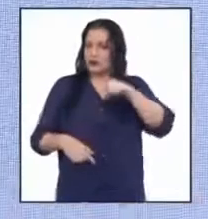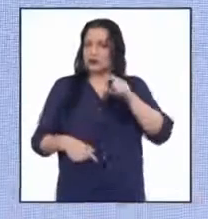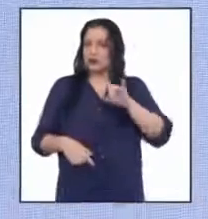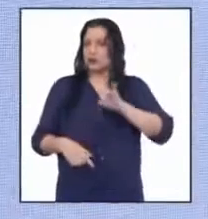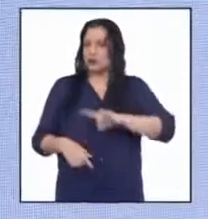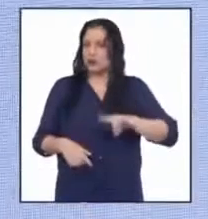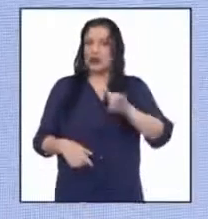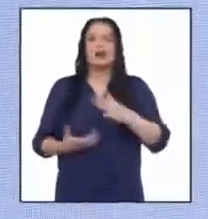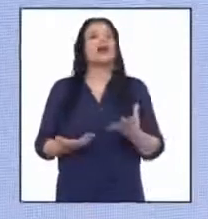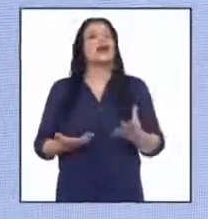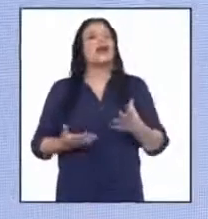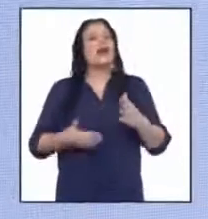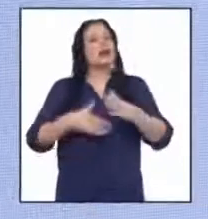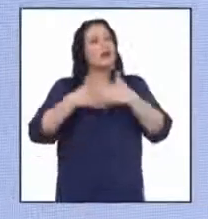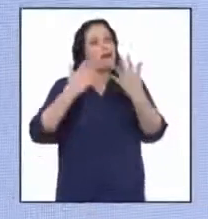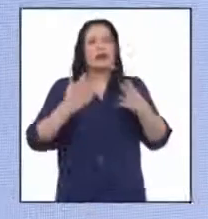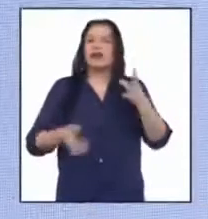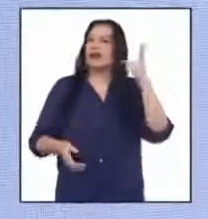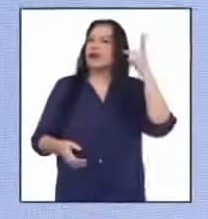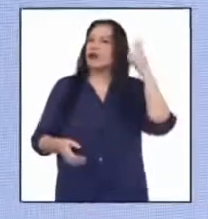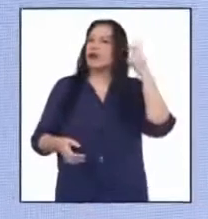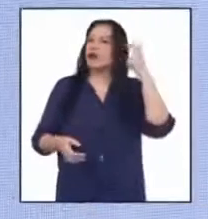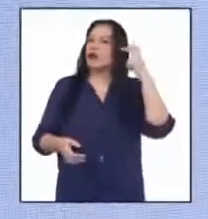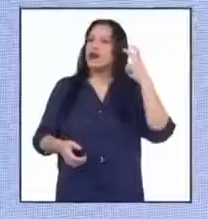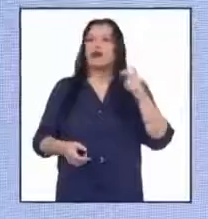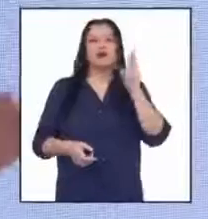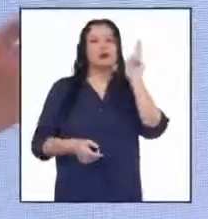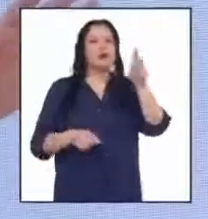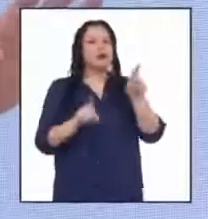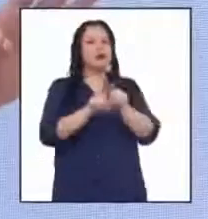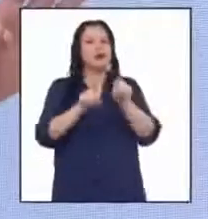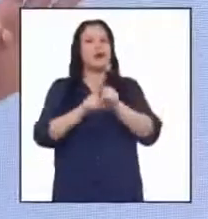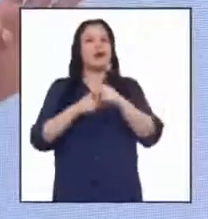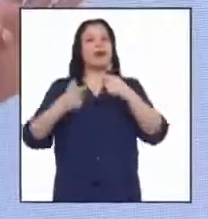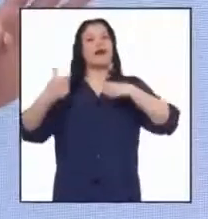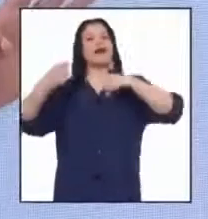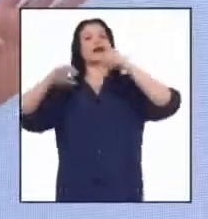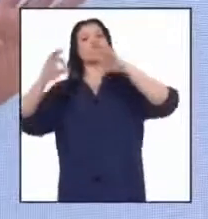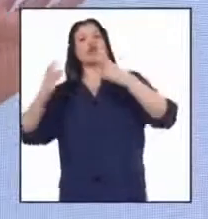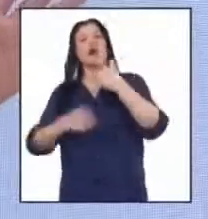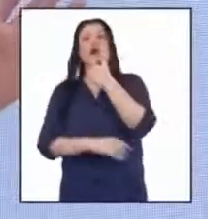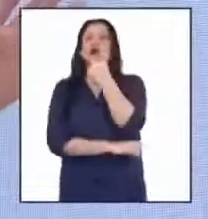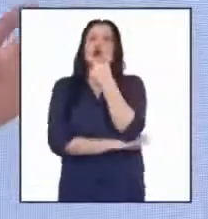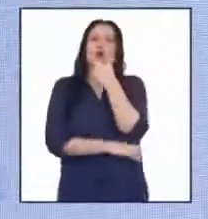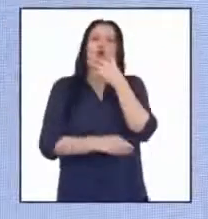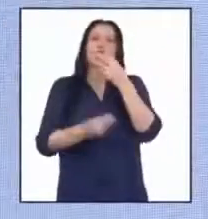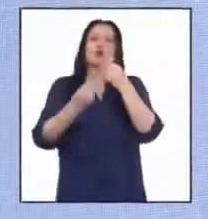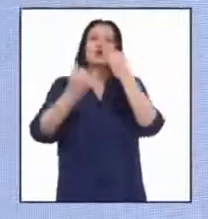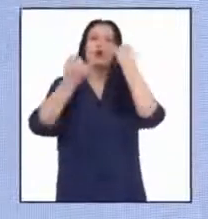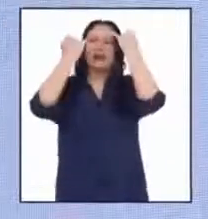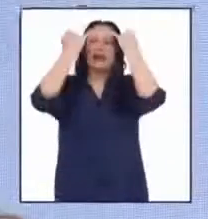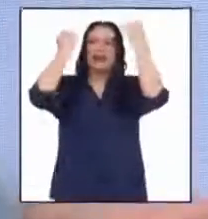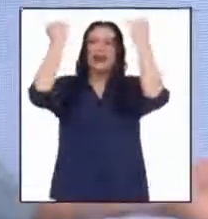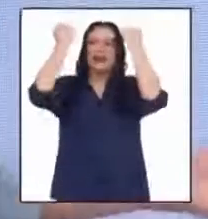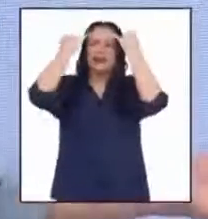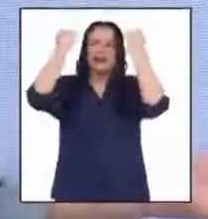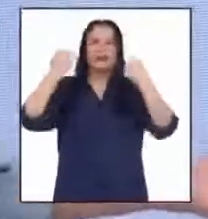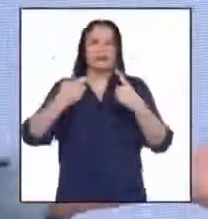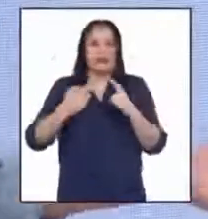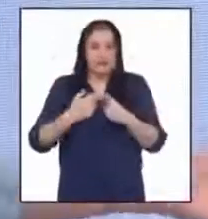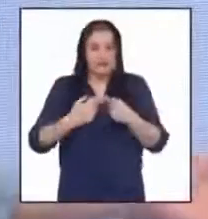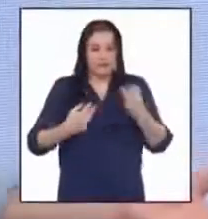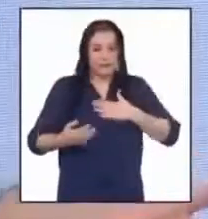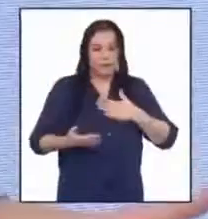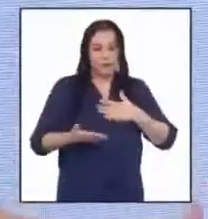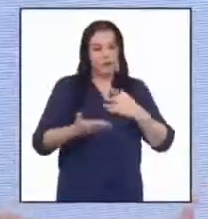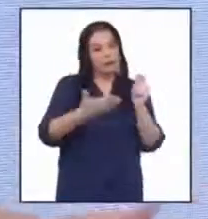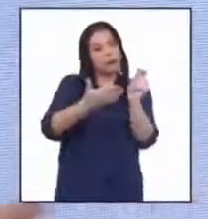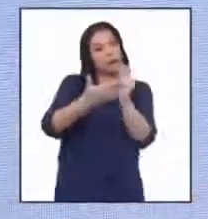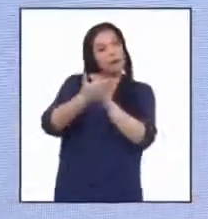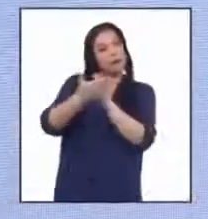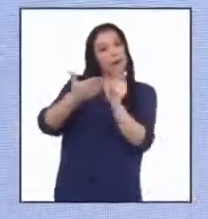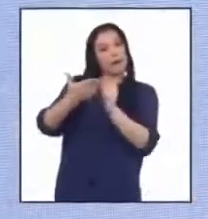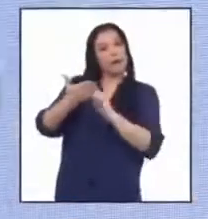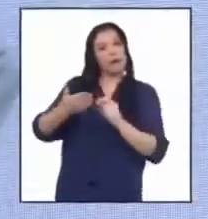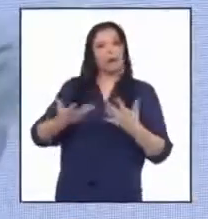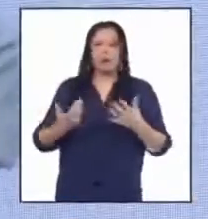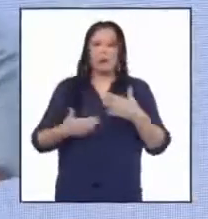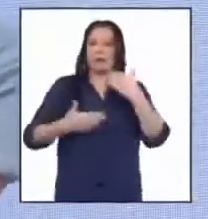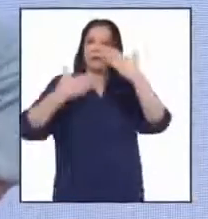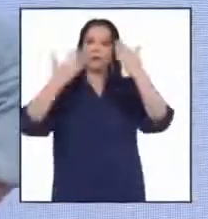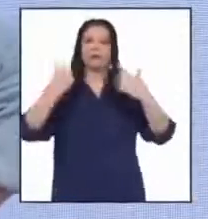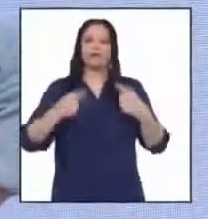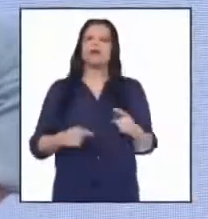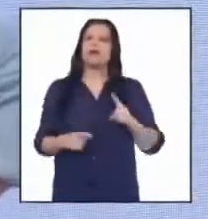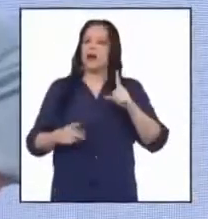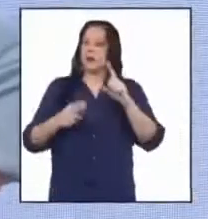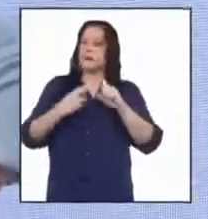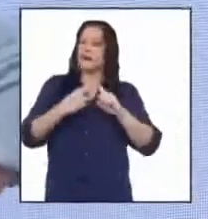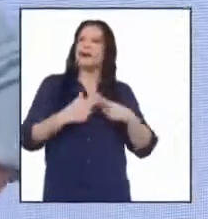de escuchar a la profesora y al gran Paul Gastelo, se me han ocurrido varias ideas geniales para empezar a redactar mi monólogo, Junior. Porque miren,